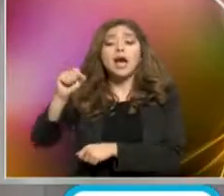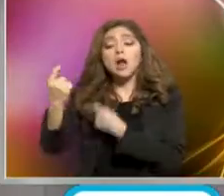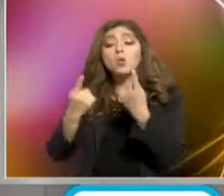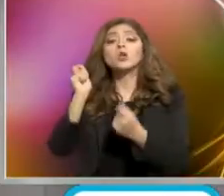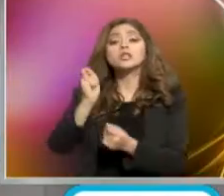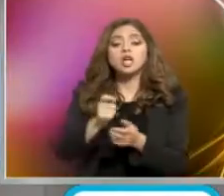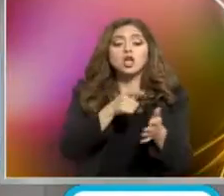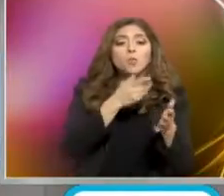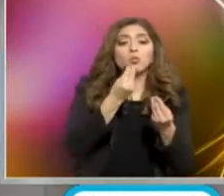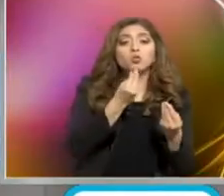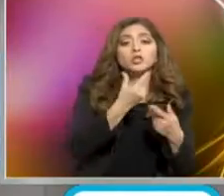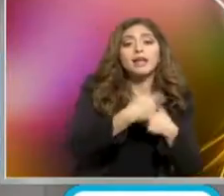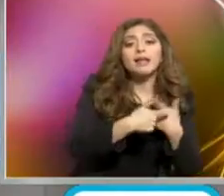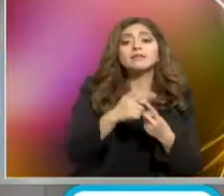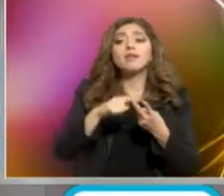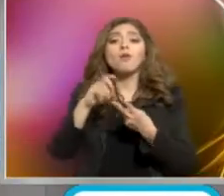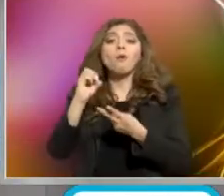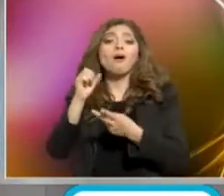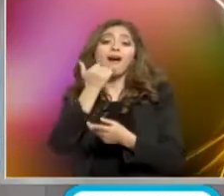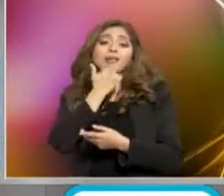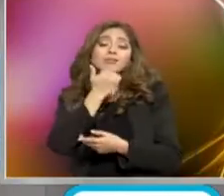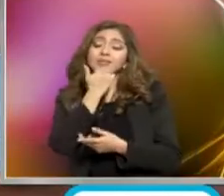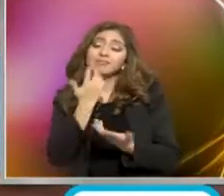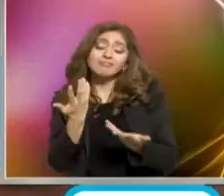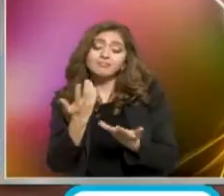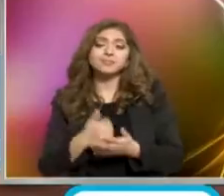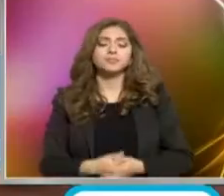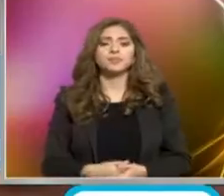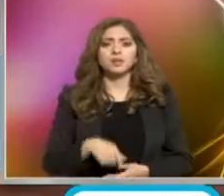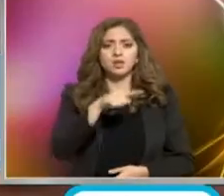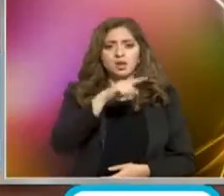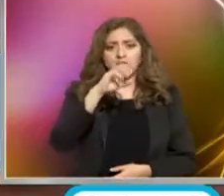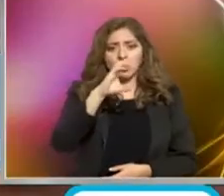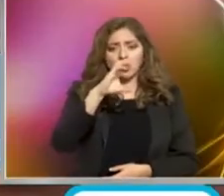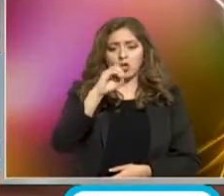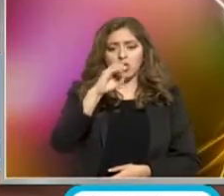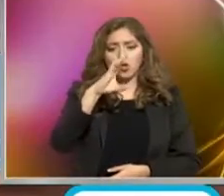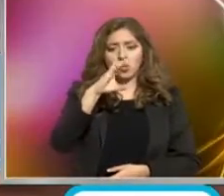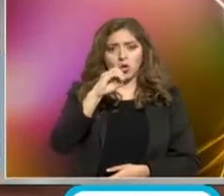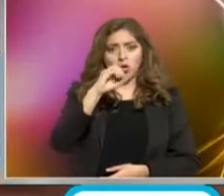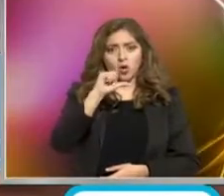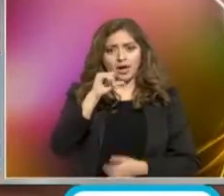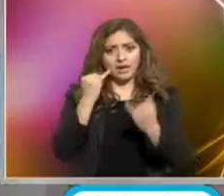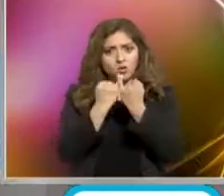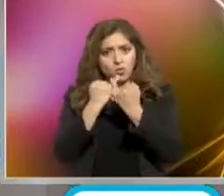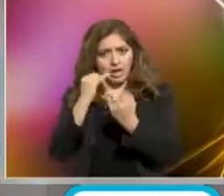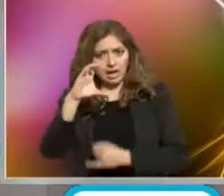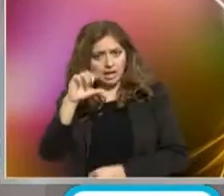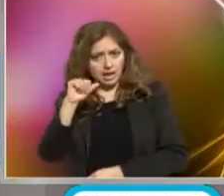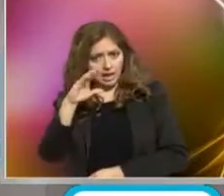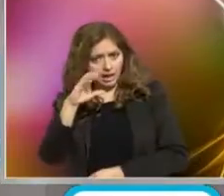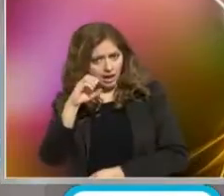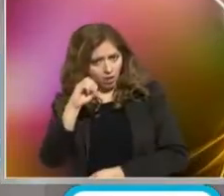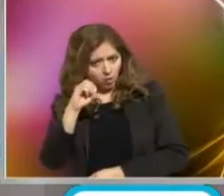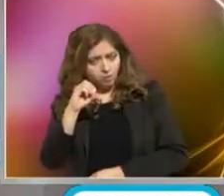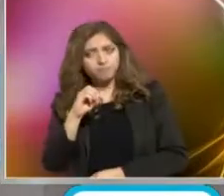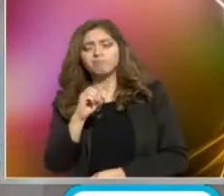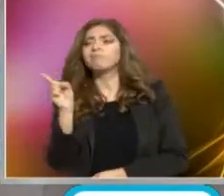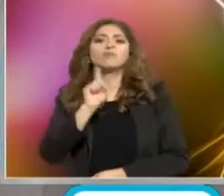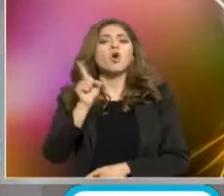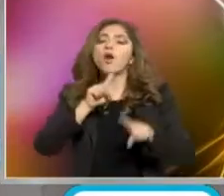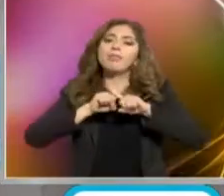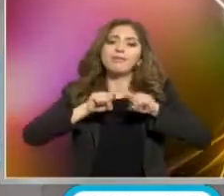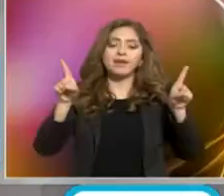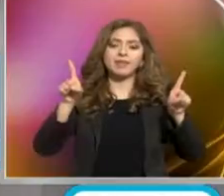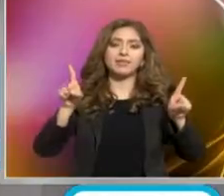Azúcar. realmente no es chocolate. ¿El coco es lo mismo que cacao? No. No. Ok. Entonces,